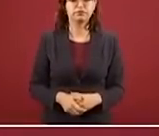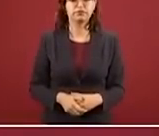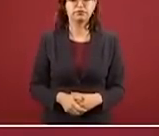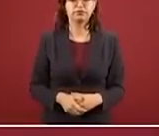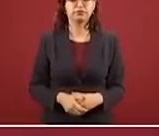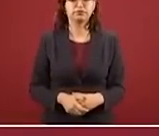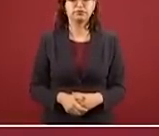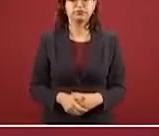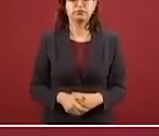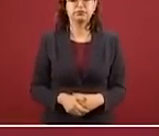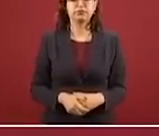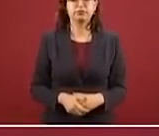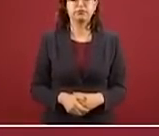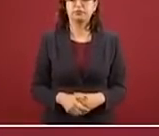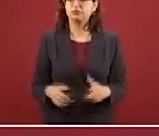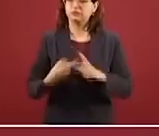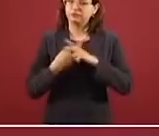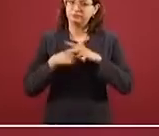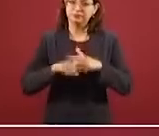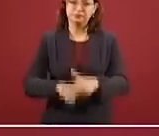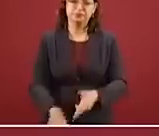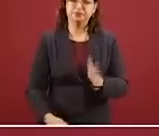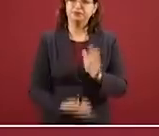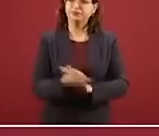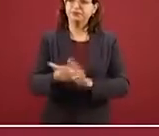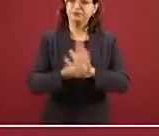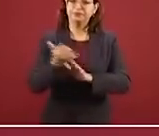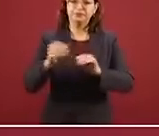para la colonización